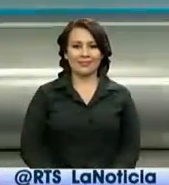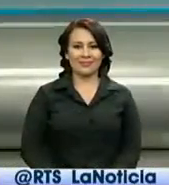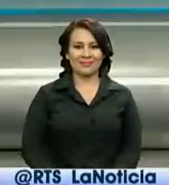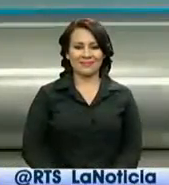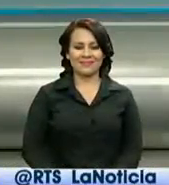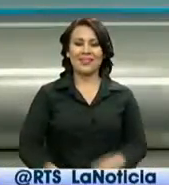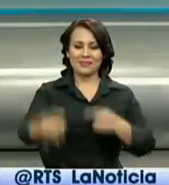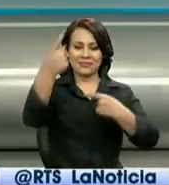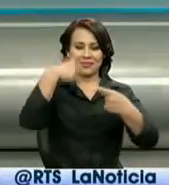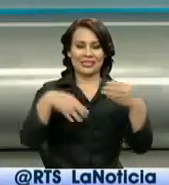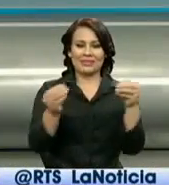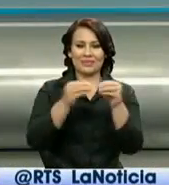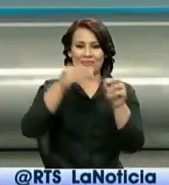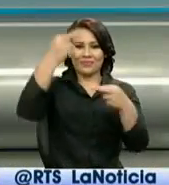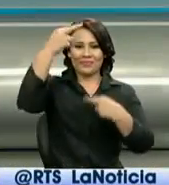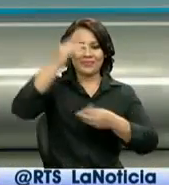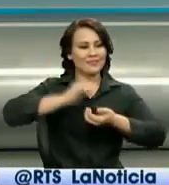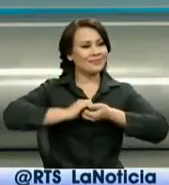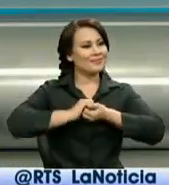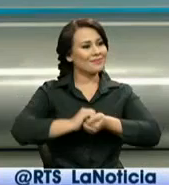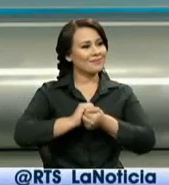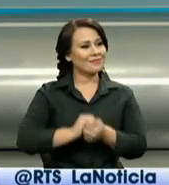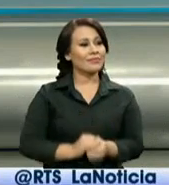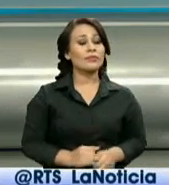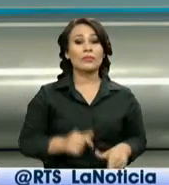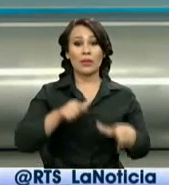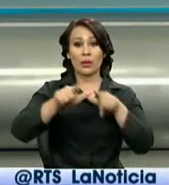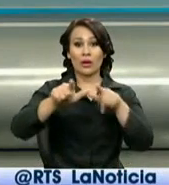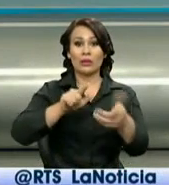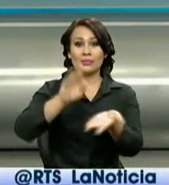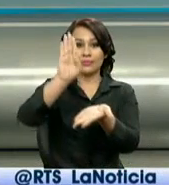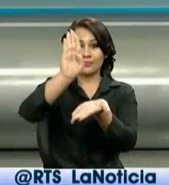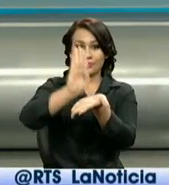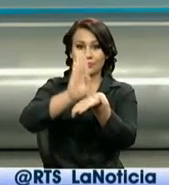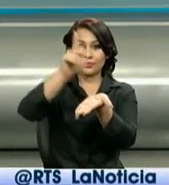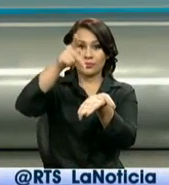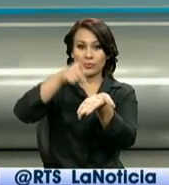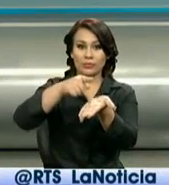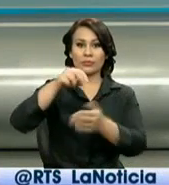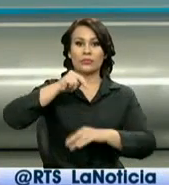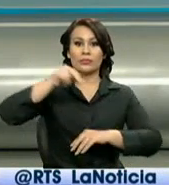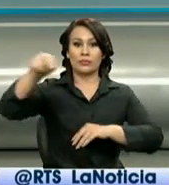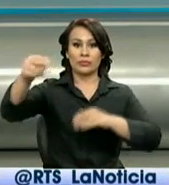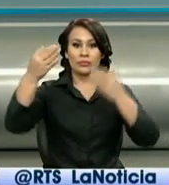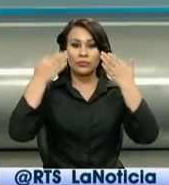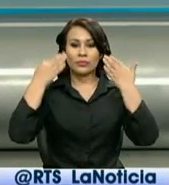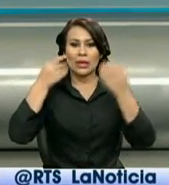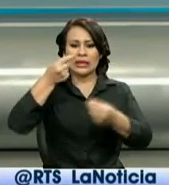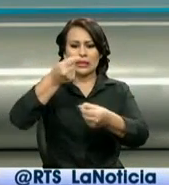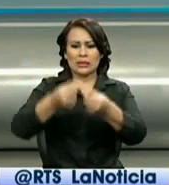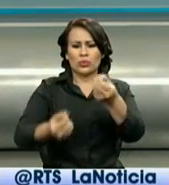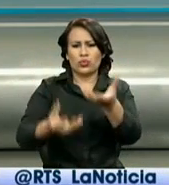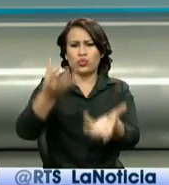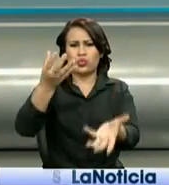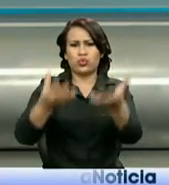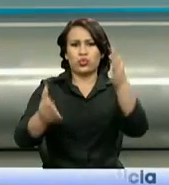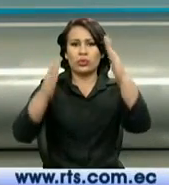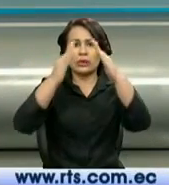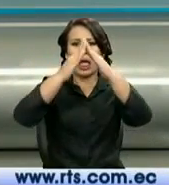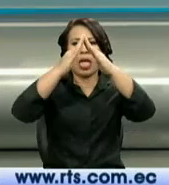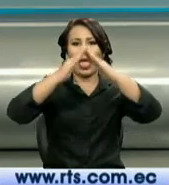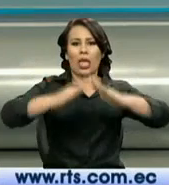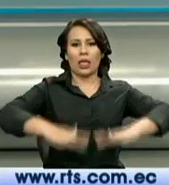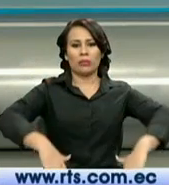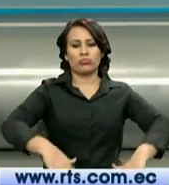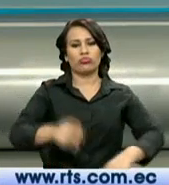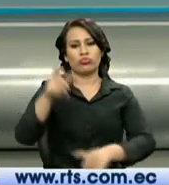De regreso con más información, amigos. En Bastión Popular, al noroeste de Guayaquil, un incendio consumió el interior de una vivienda. Sus